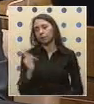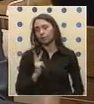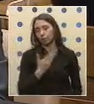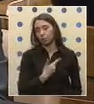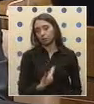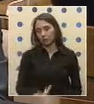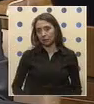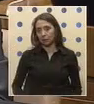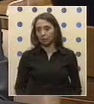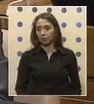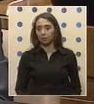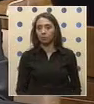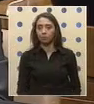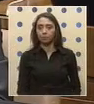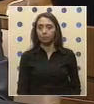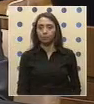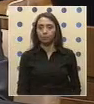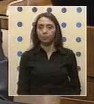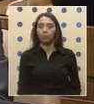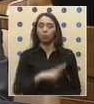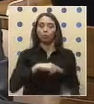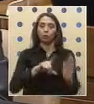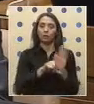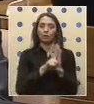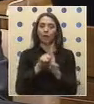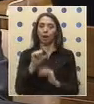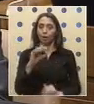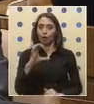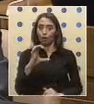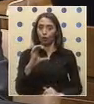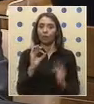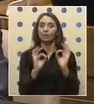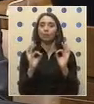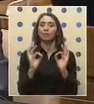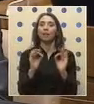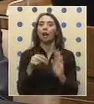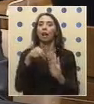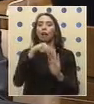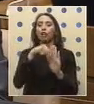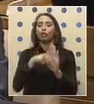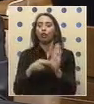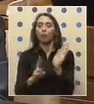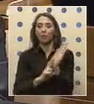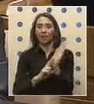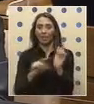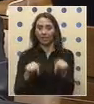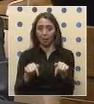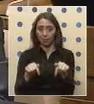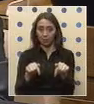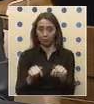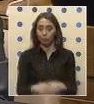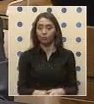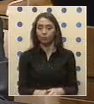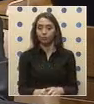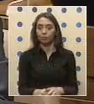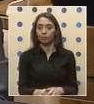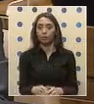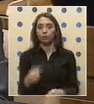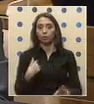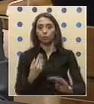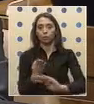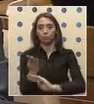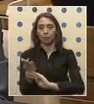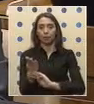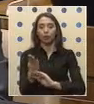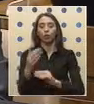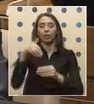que en virtud de nuestra ley orgánica y en especial de nuestras normas reglamentarias, vengo en solicitar